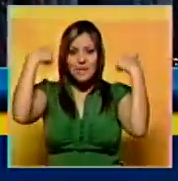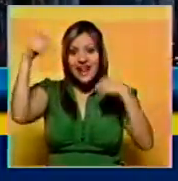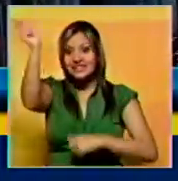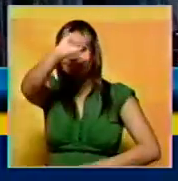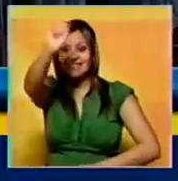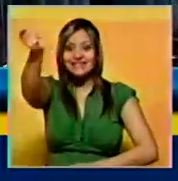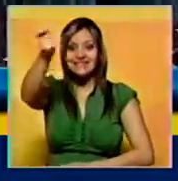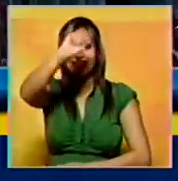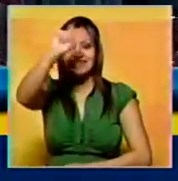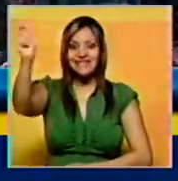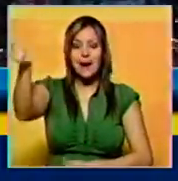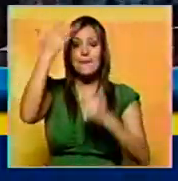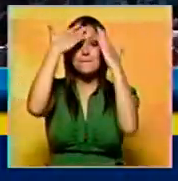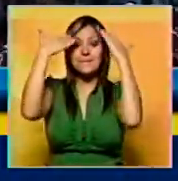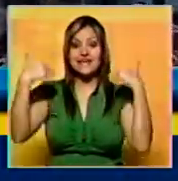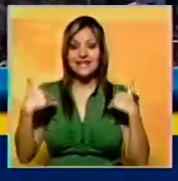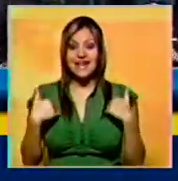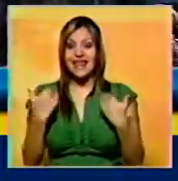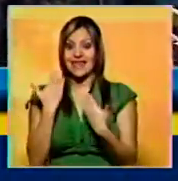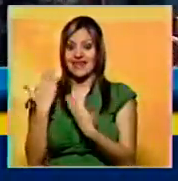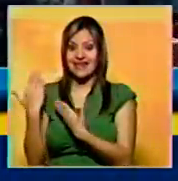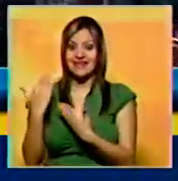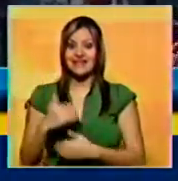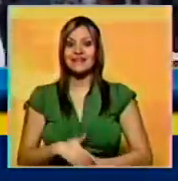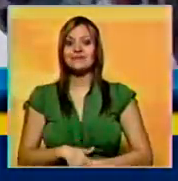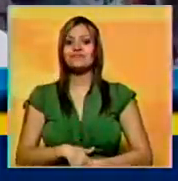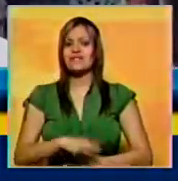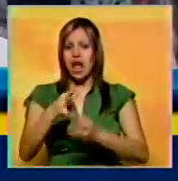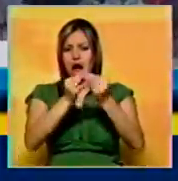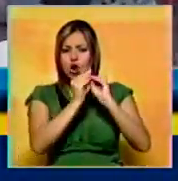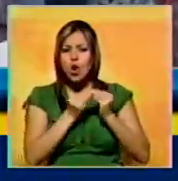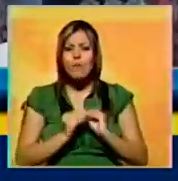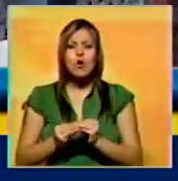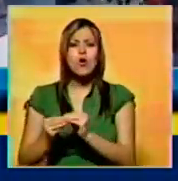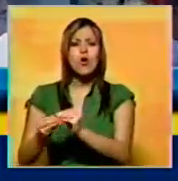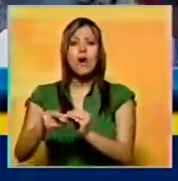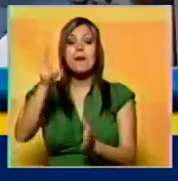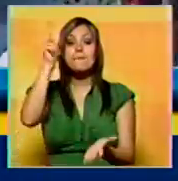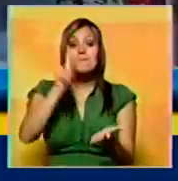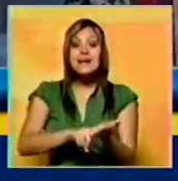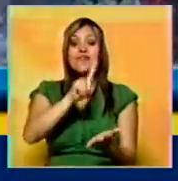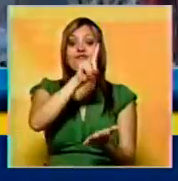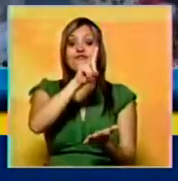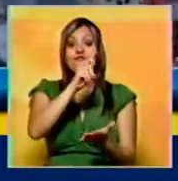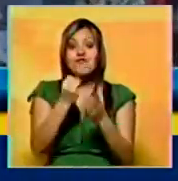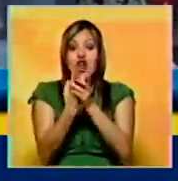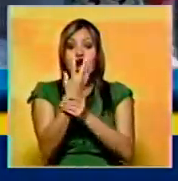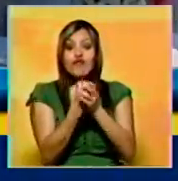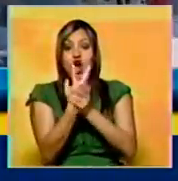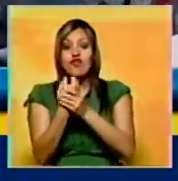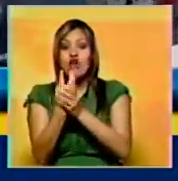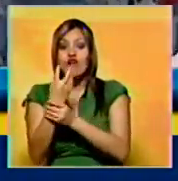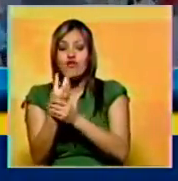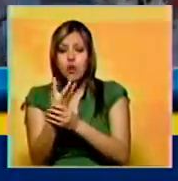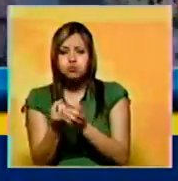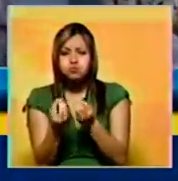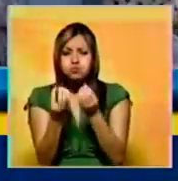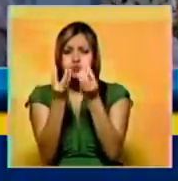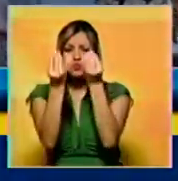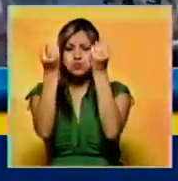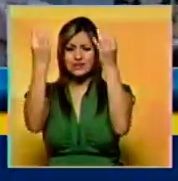cuando salió en su trono que fue adornado con más de 1000 flores en un gesto de